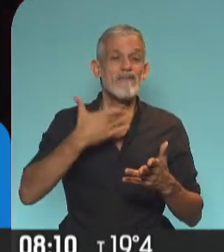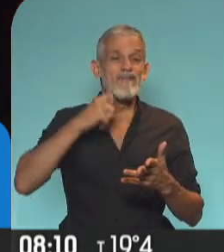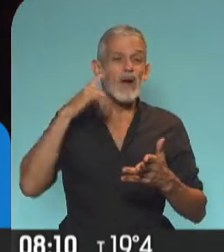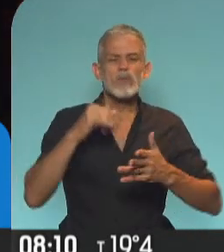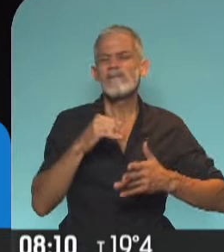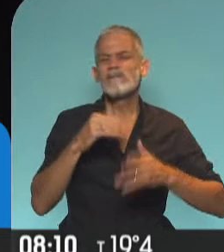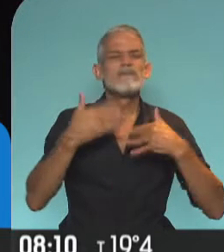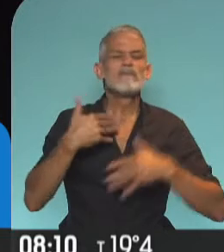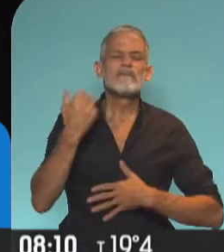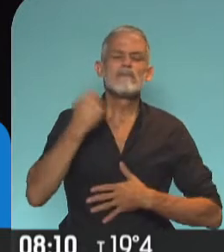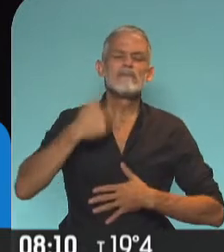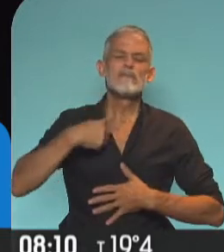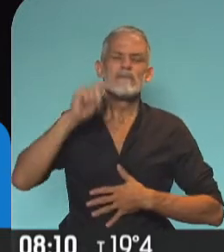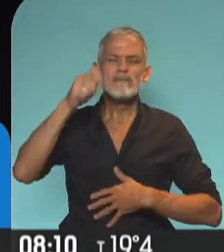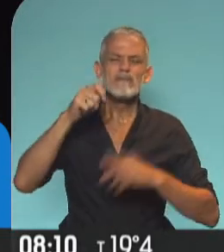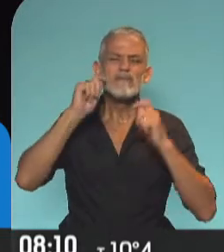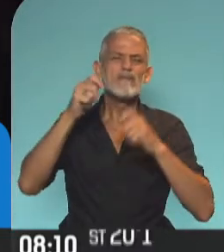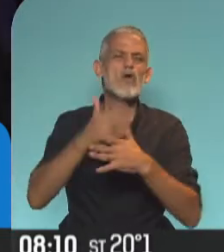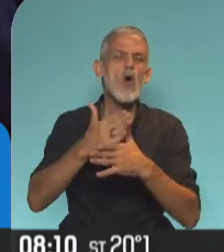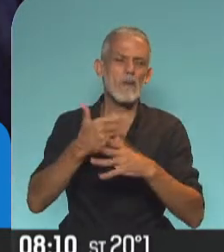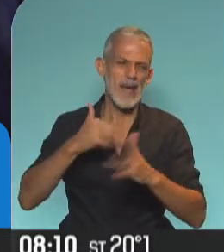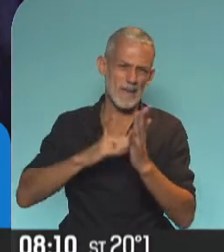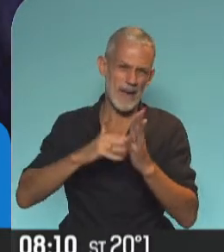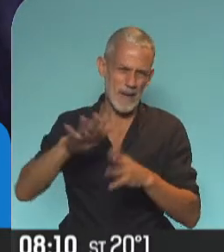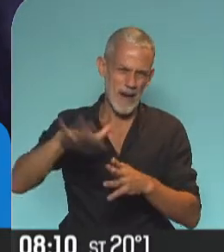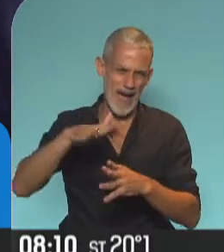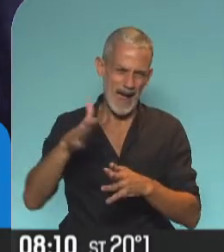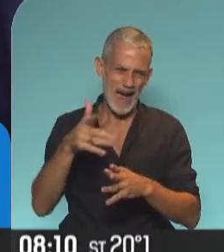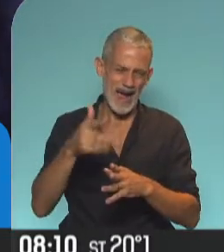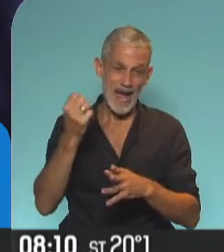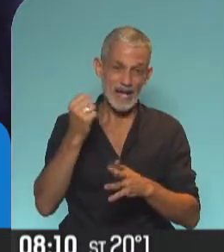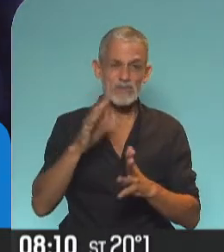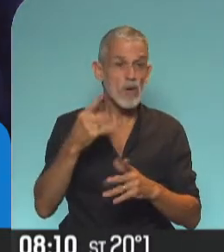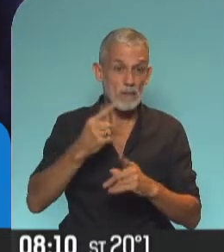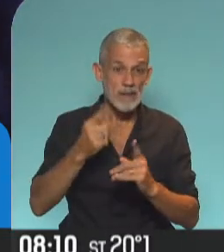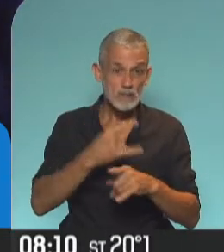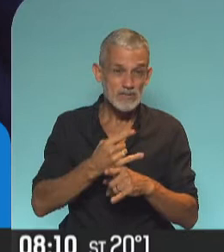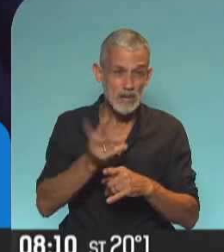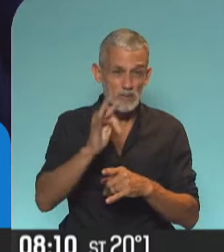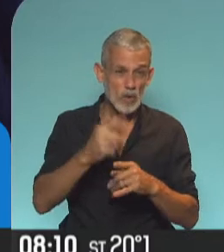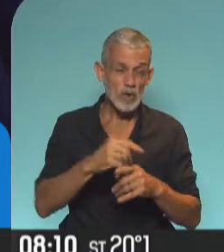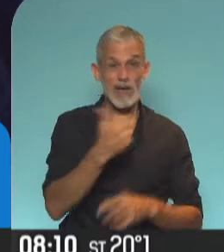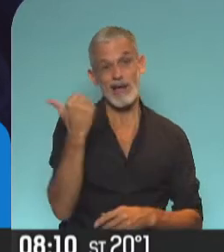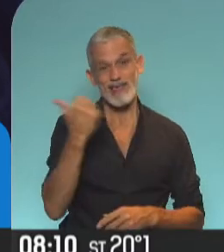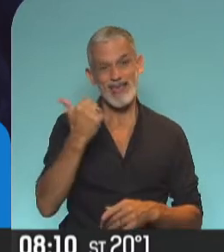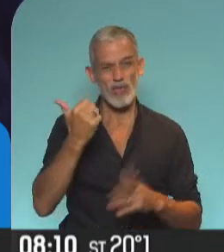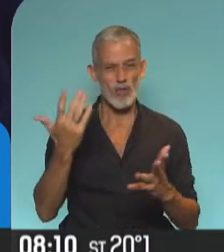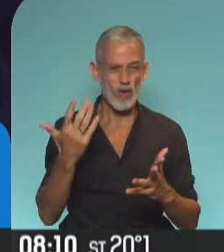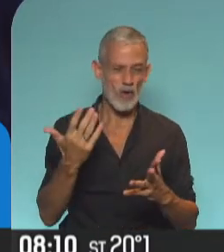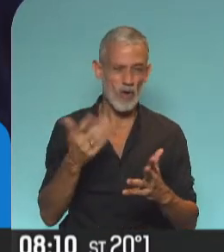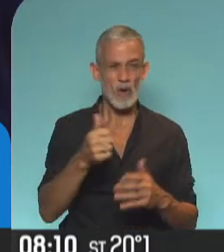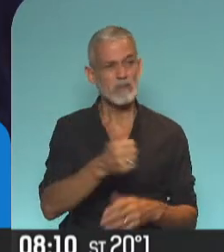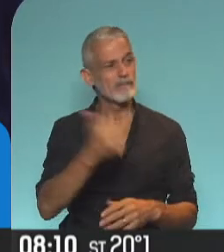ir a visitar a su novia a Bahía Blanca y lo hacía como solía hacerlo, a dedo, pidiendo